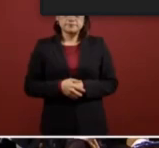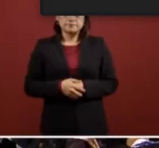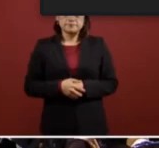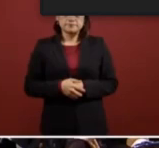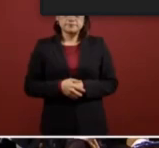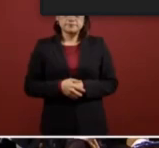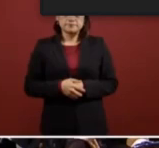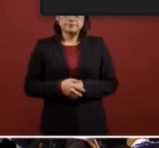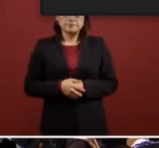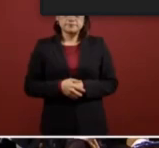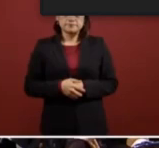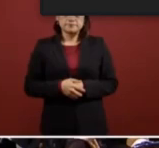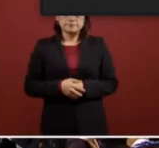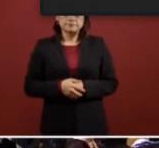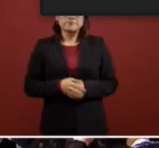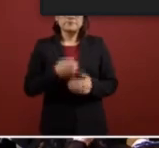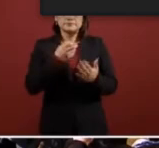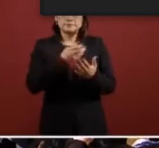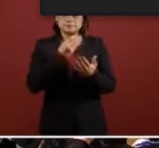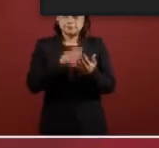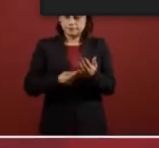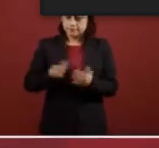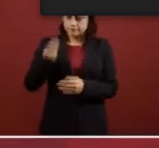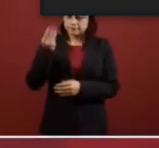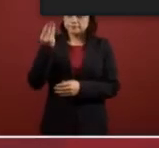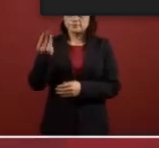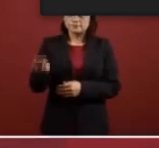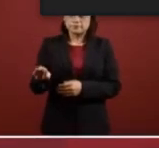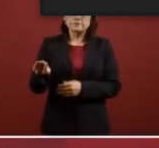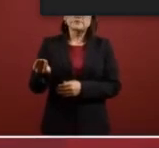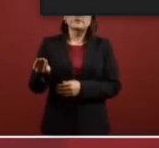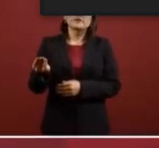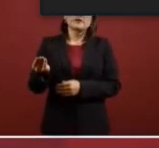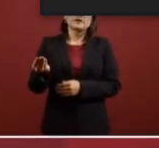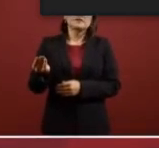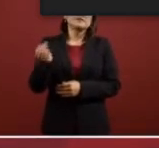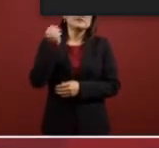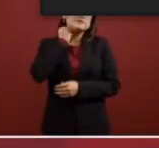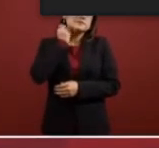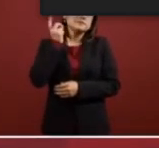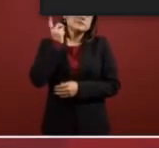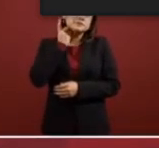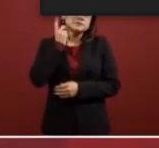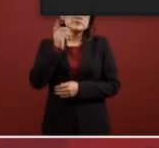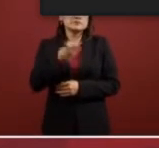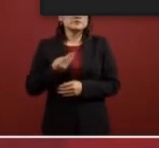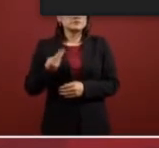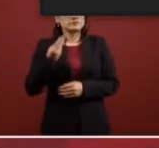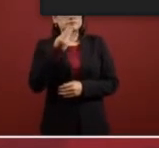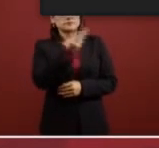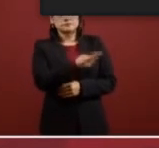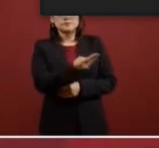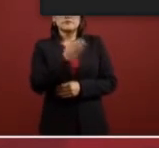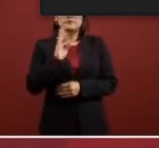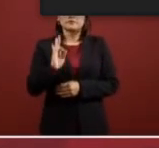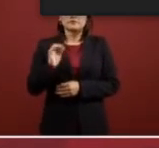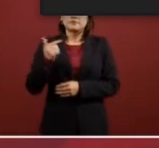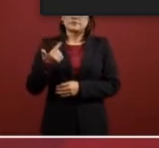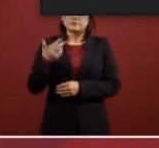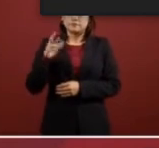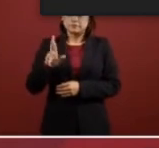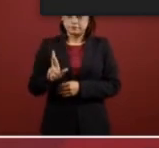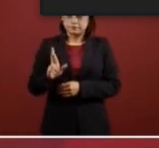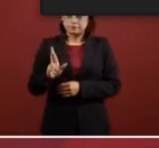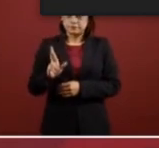¿ok? Entonces voy a ponerlo aquí. Legislativo, Claro. como la Fiscalía General de